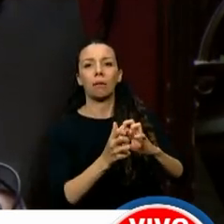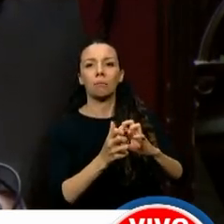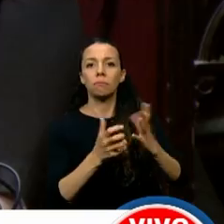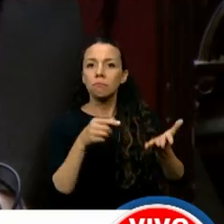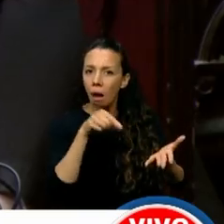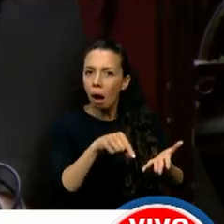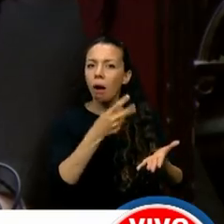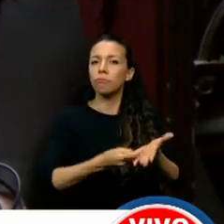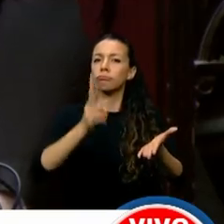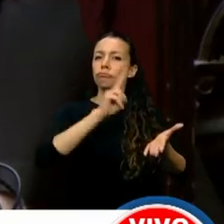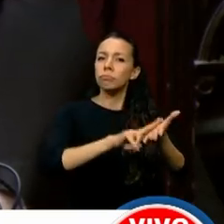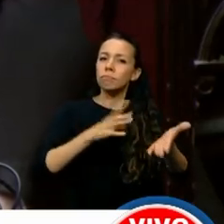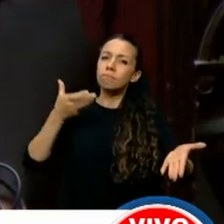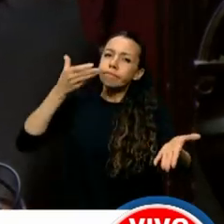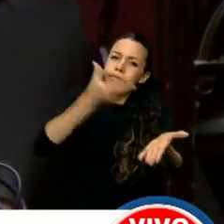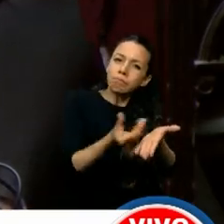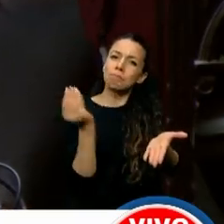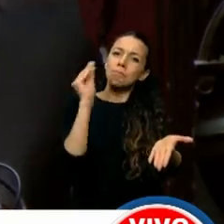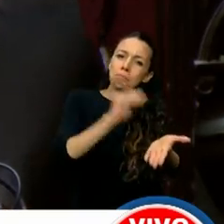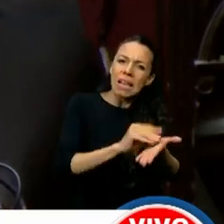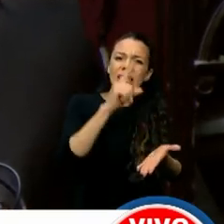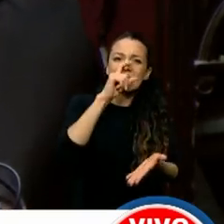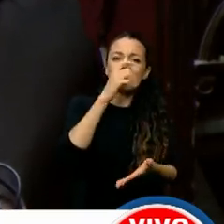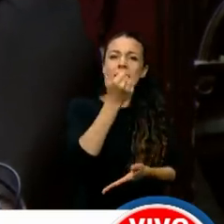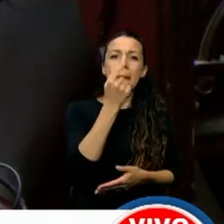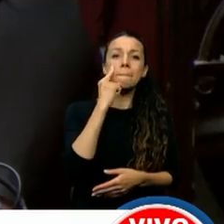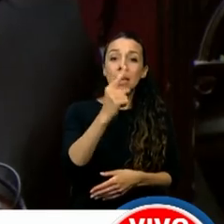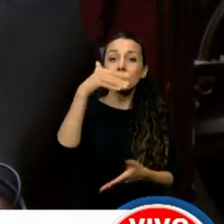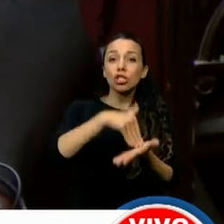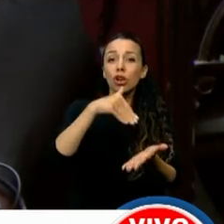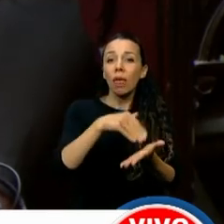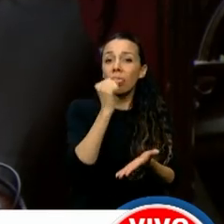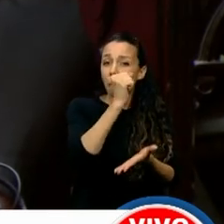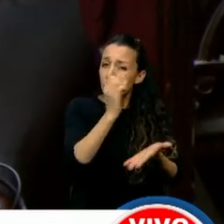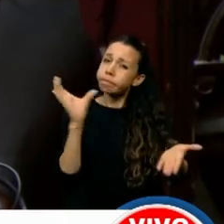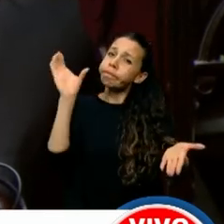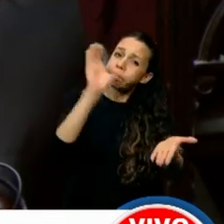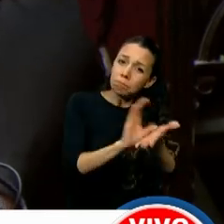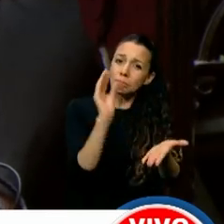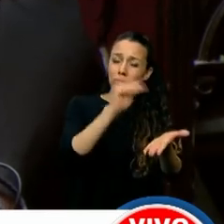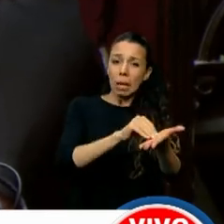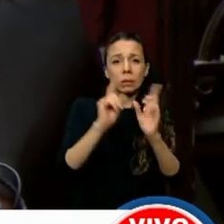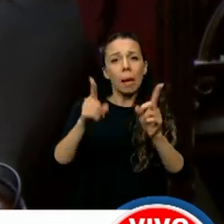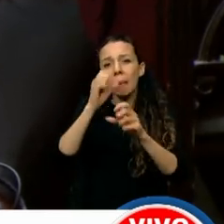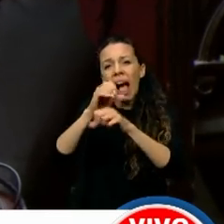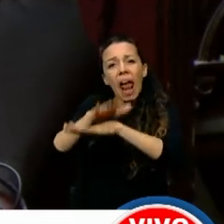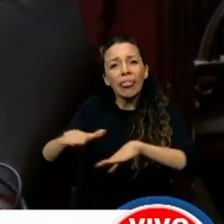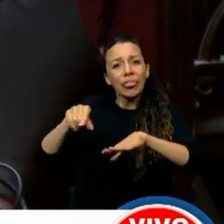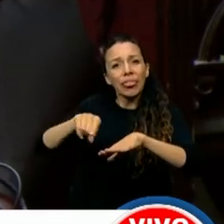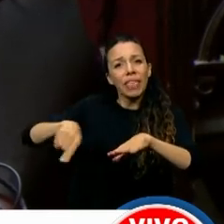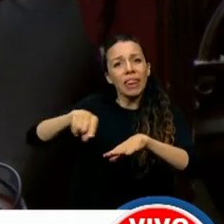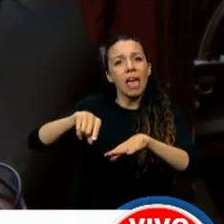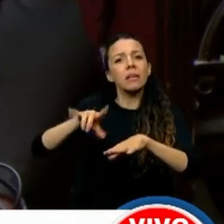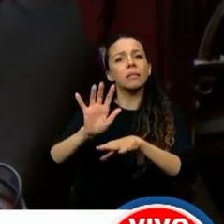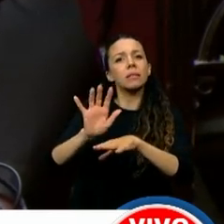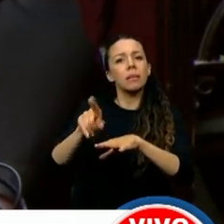invirtiéndose 76 mil millones de pesos fortalecimiento de jardines esos jardines